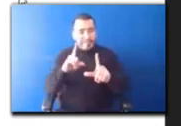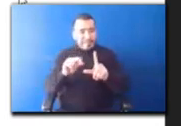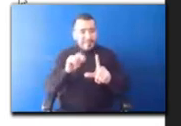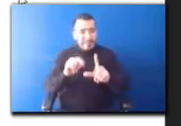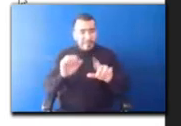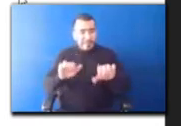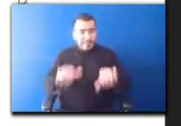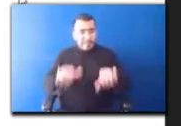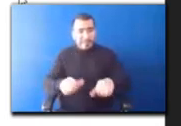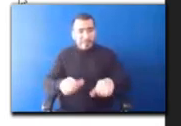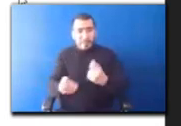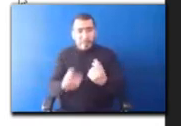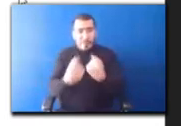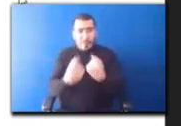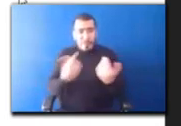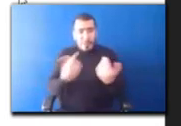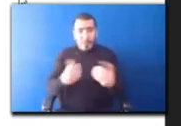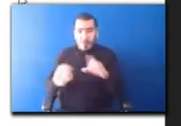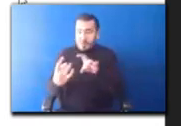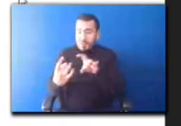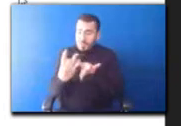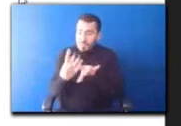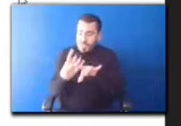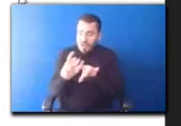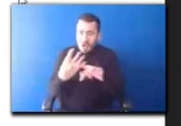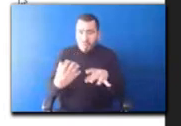preguntas a través del chat o enviarlas al correo